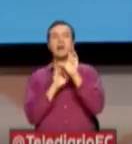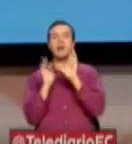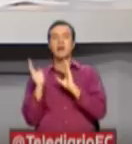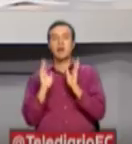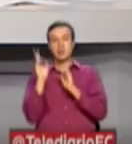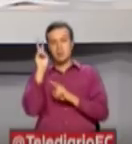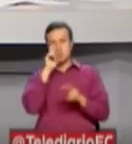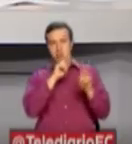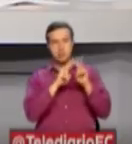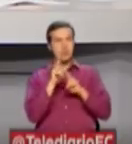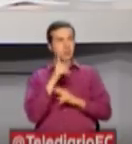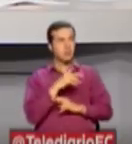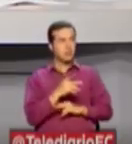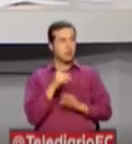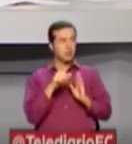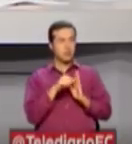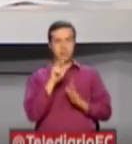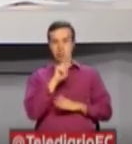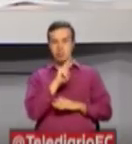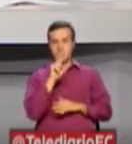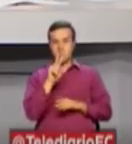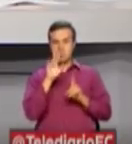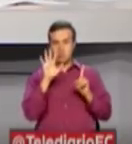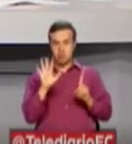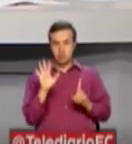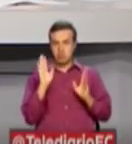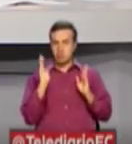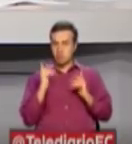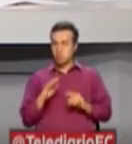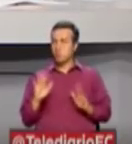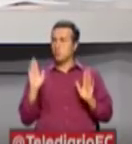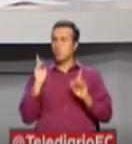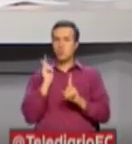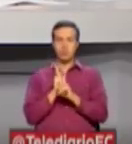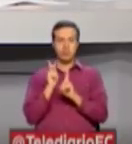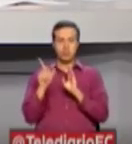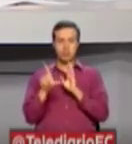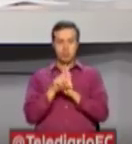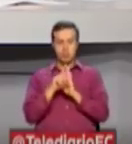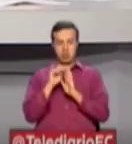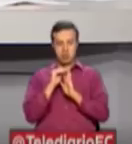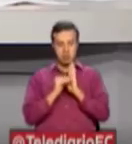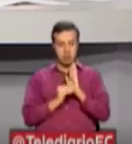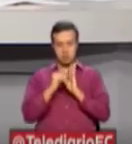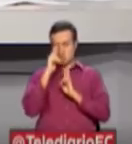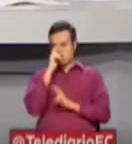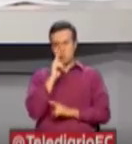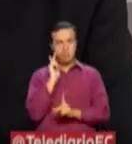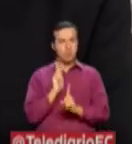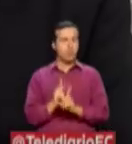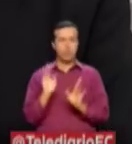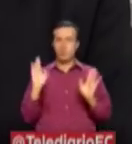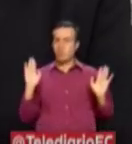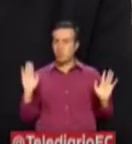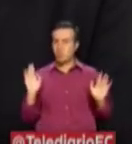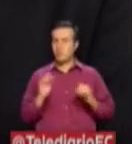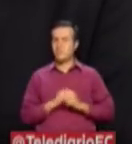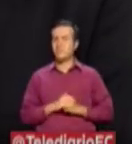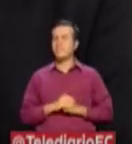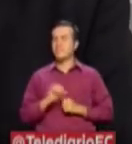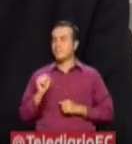derecho al público querido eduardo artículo 226 y sólo puede hacer solamente lo que está escrito nada más en efecto ahora